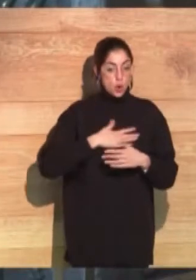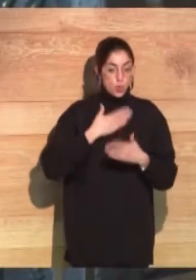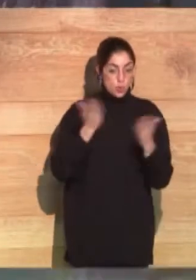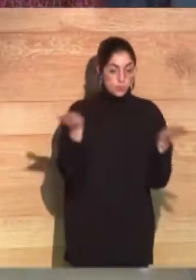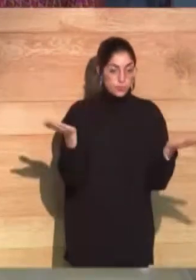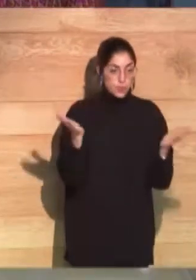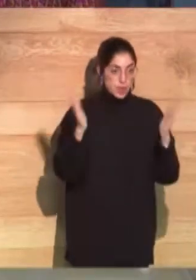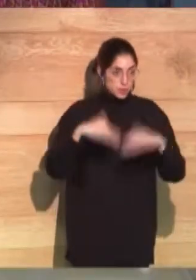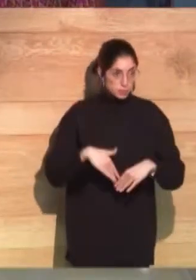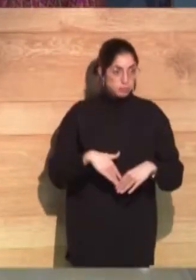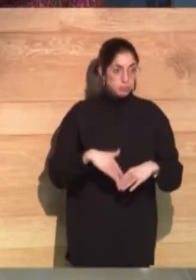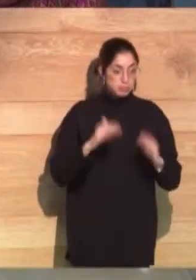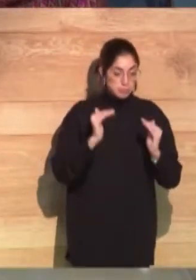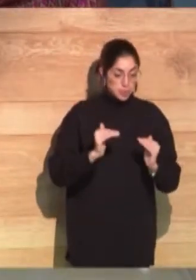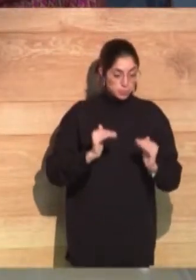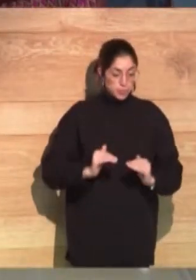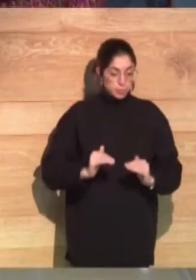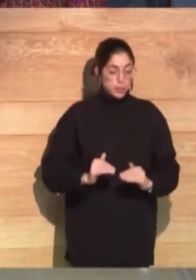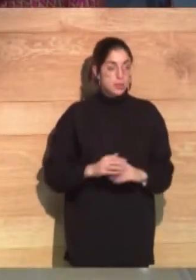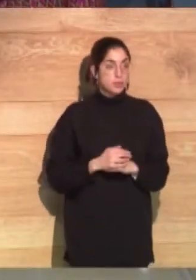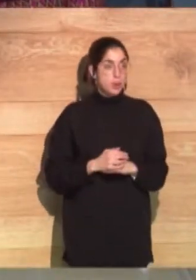personas en estas instituciones.